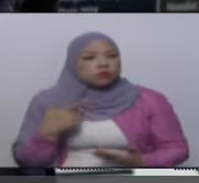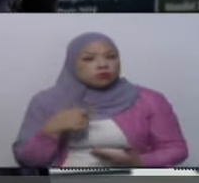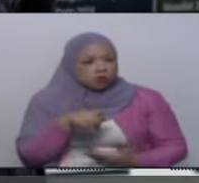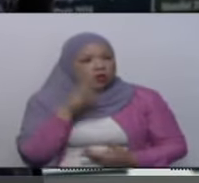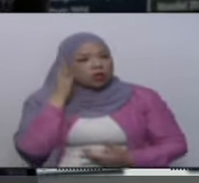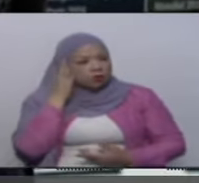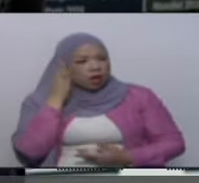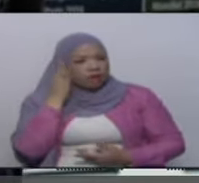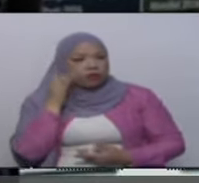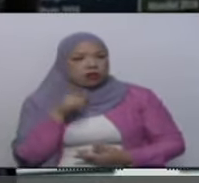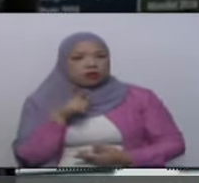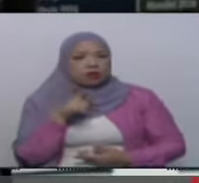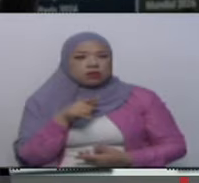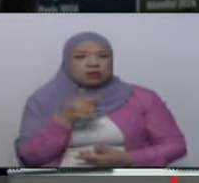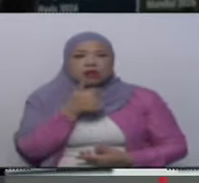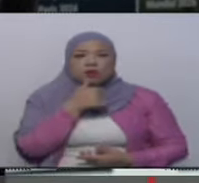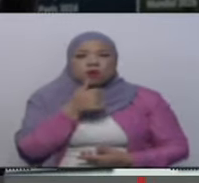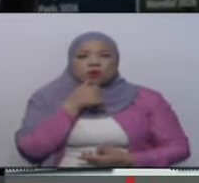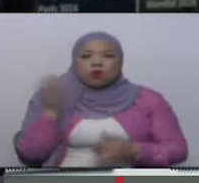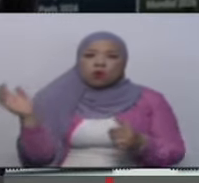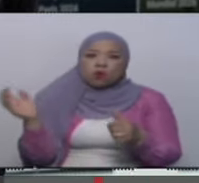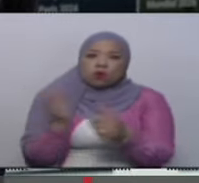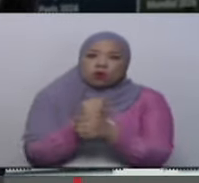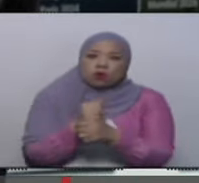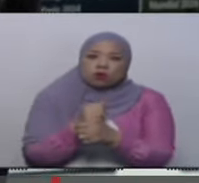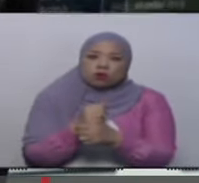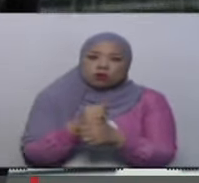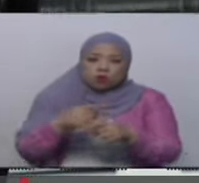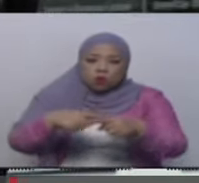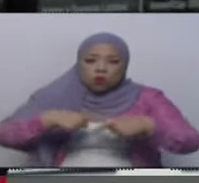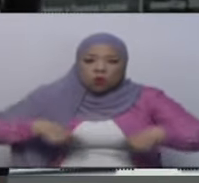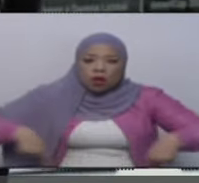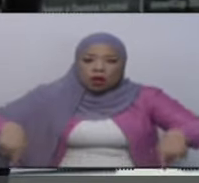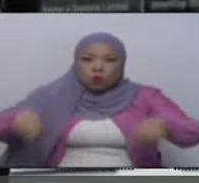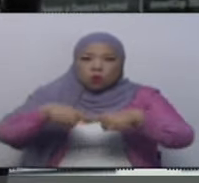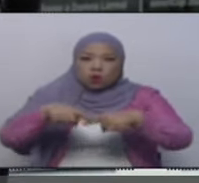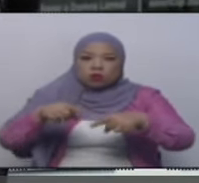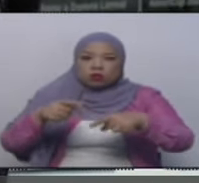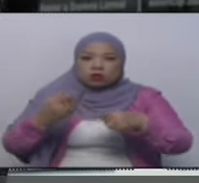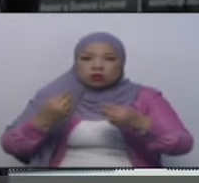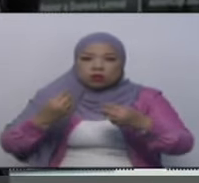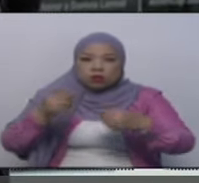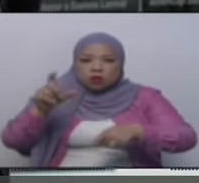saben. ¿Tú sabes quién descubrió la existencia de los campos de concentración y liberó